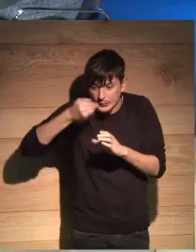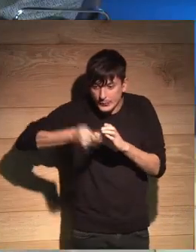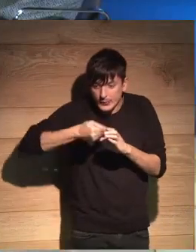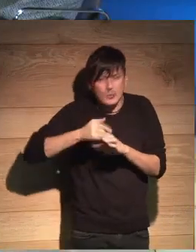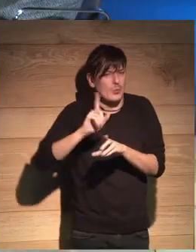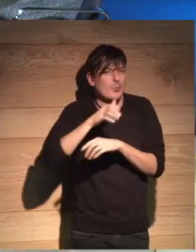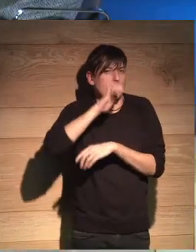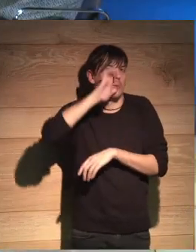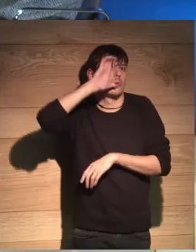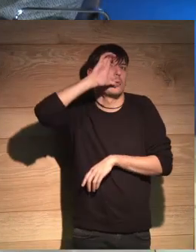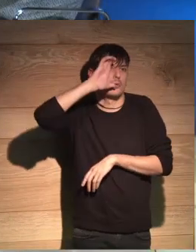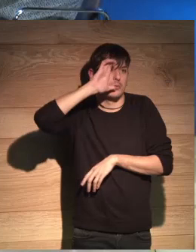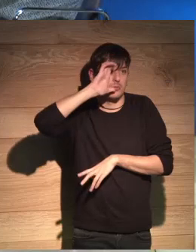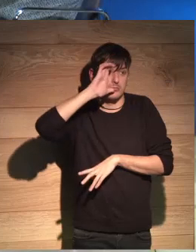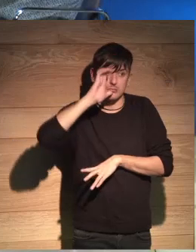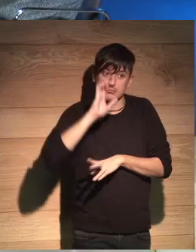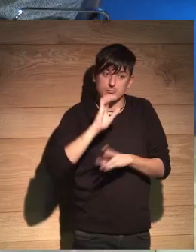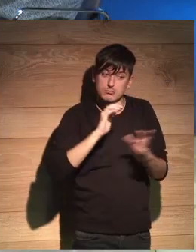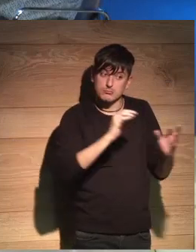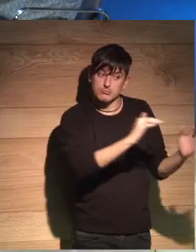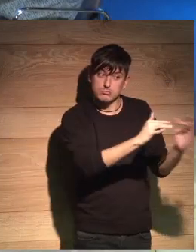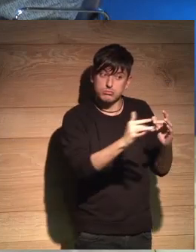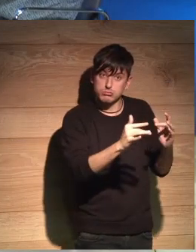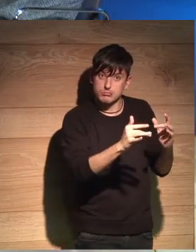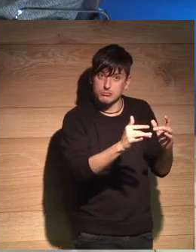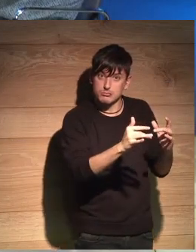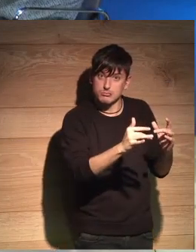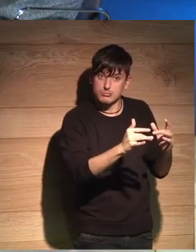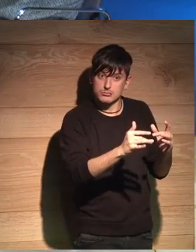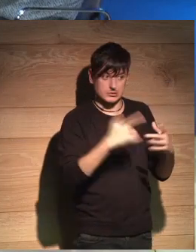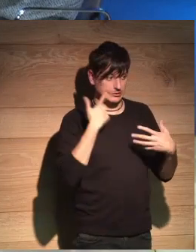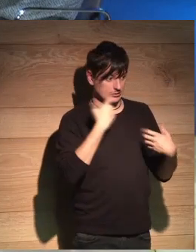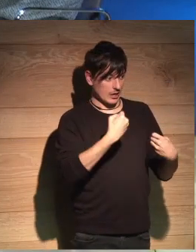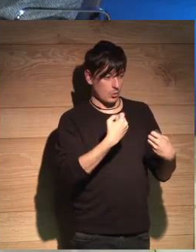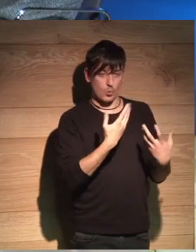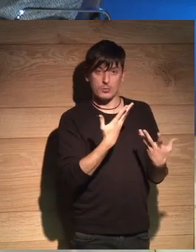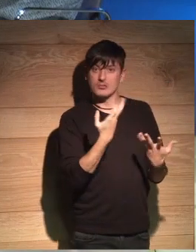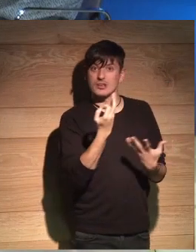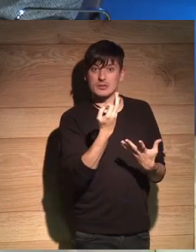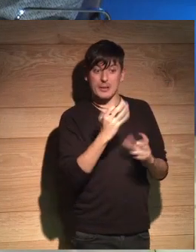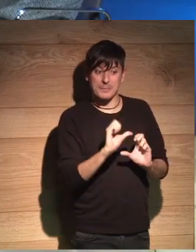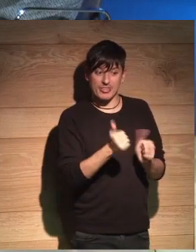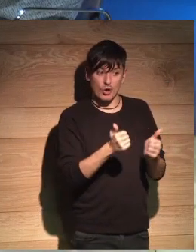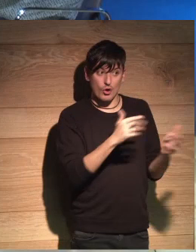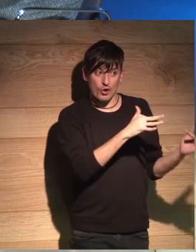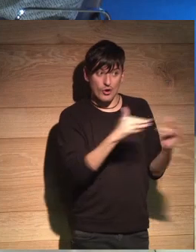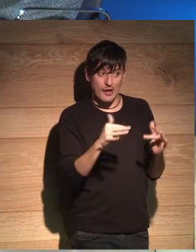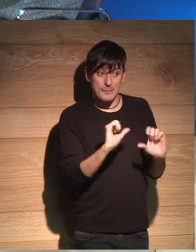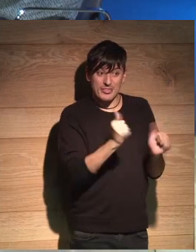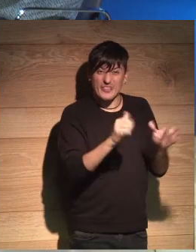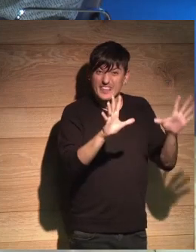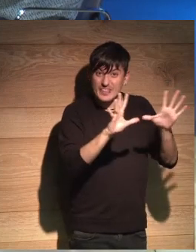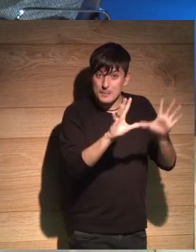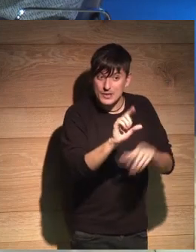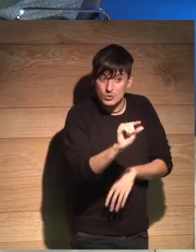se la bebía. Ajá. Y llegó al partido. Casi prefiero la orina. ¿Y qué ocurrió? Que empezó el partido y a los